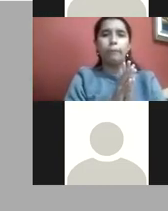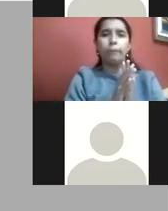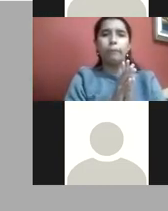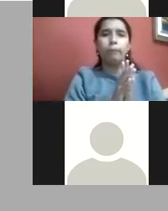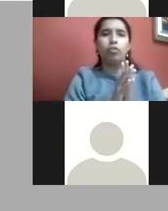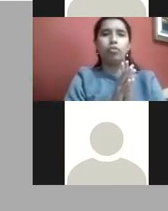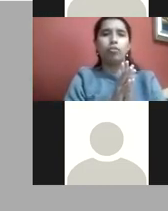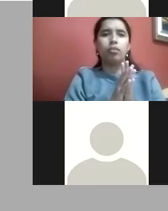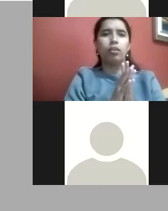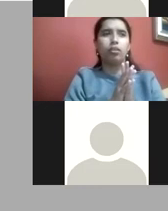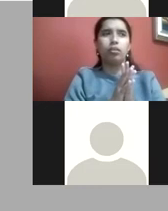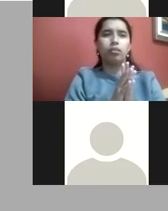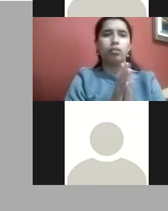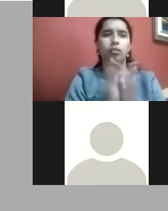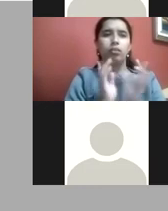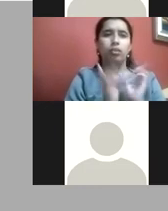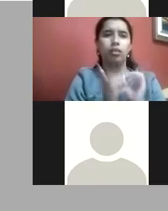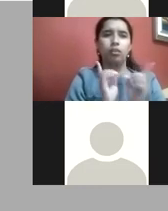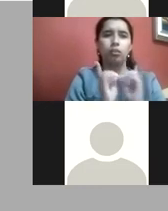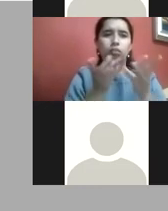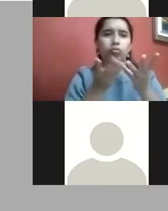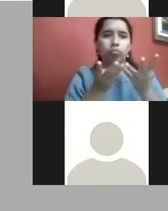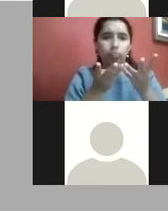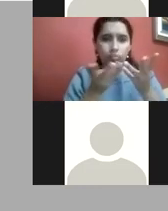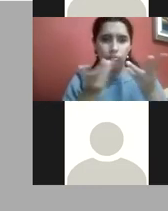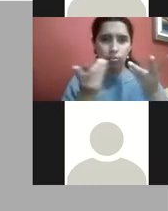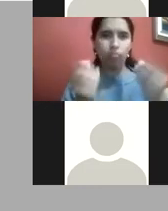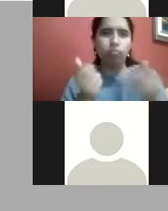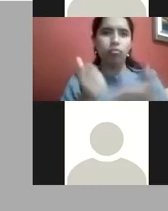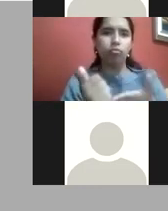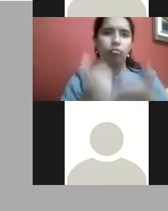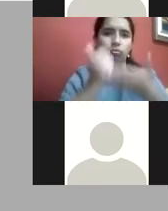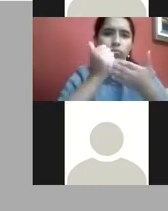el cual nos va a ayudar a resolver de manera más sencilla los ejercicios prácticos.